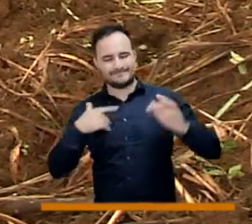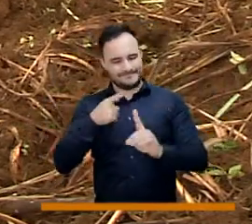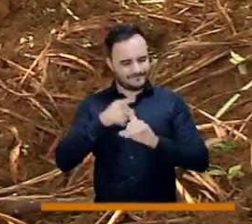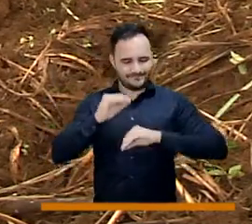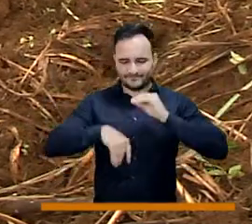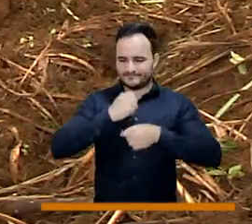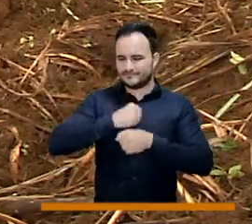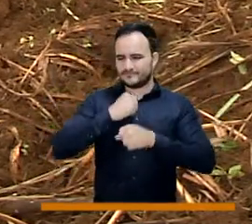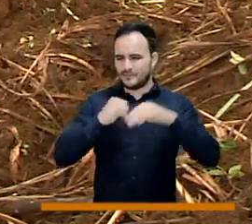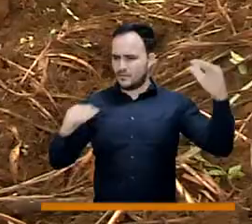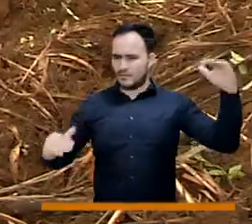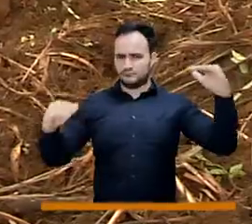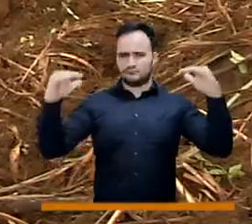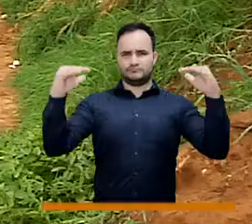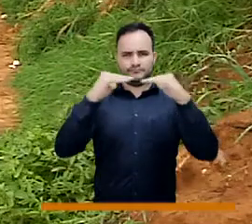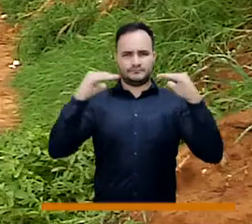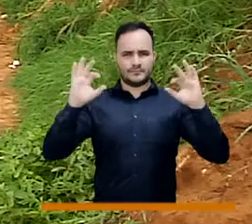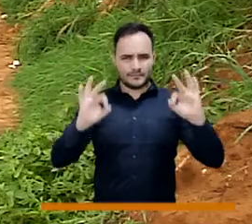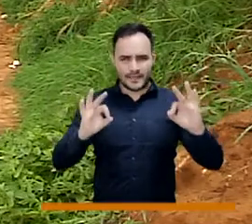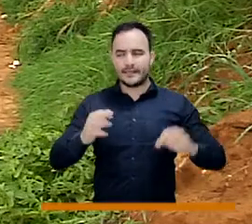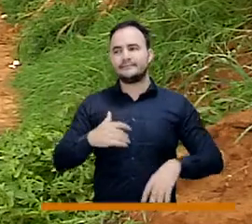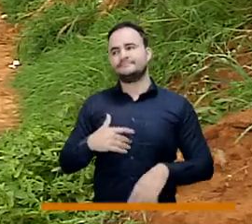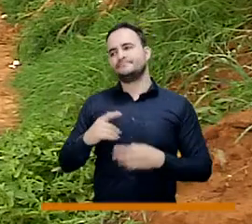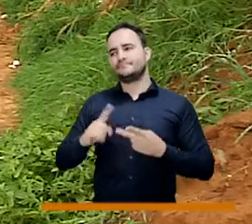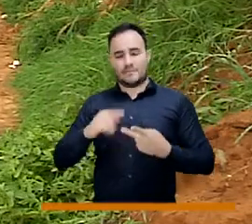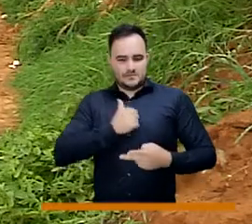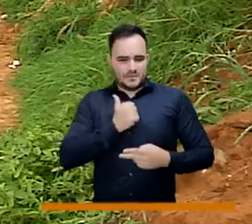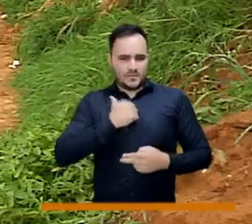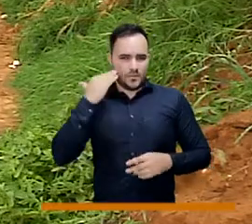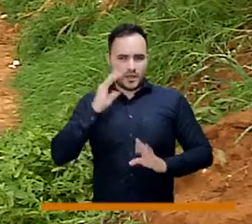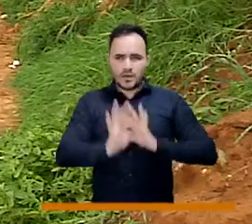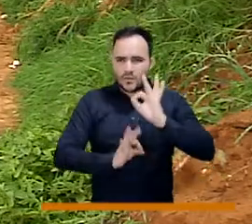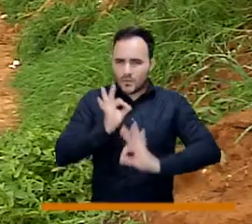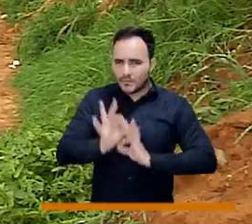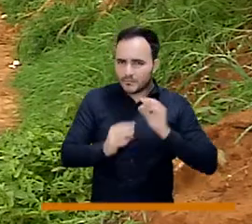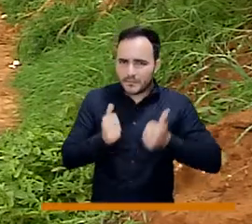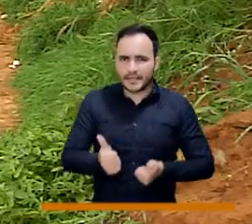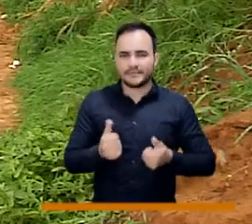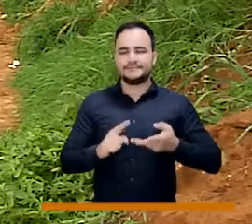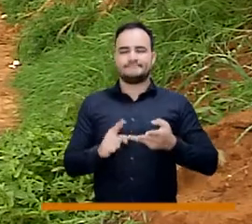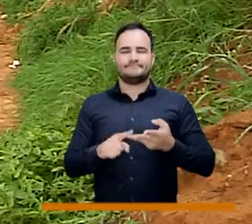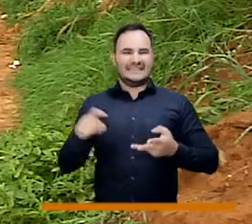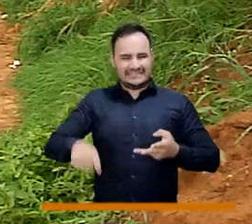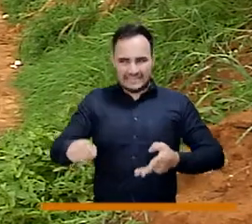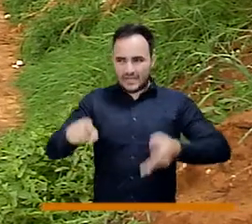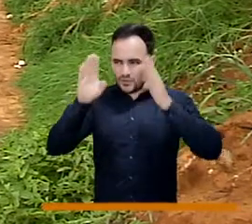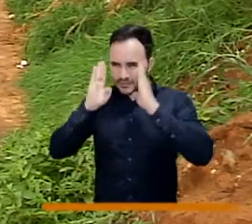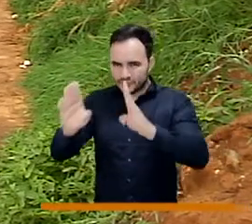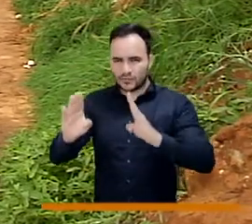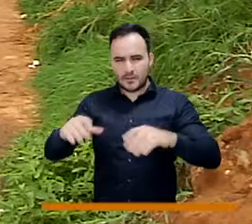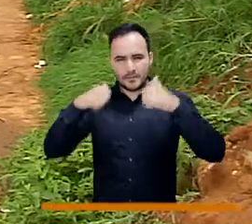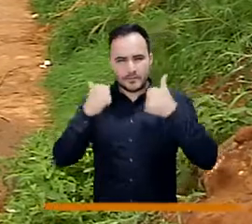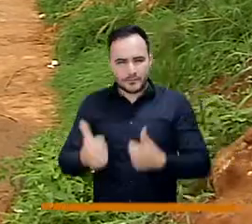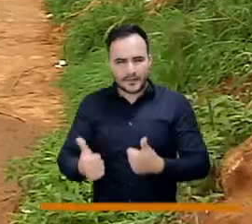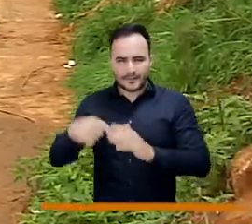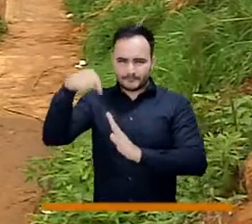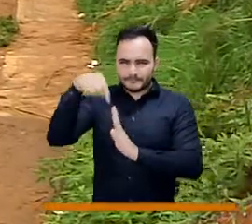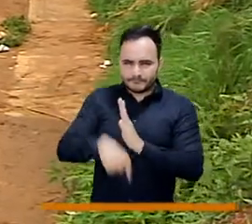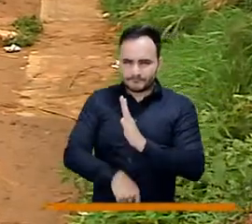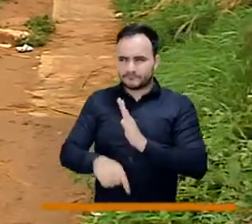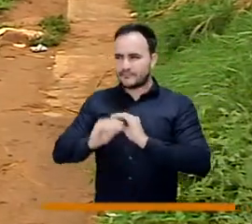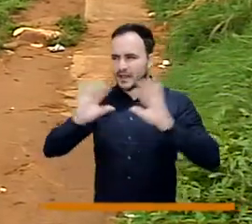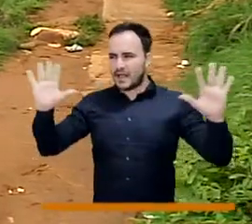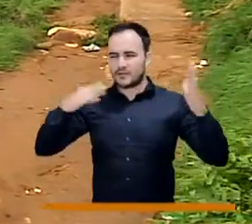que le apunte a la redistribución de las labores del cuidado, a una atención especializada y particular a